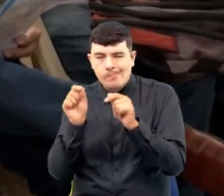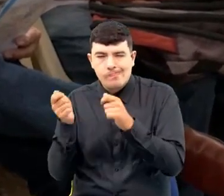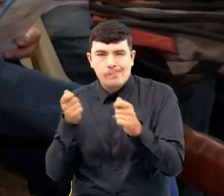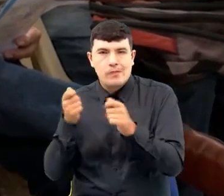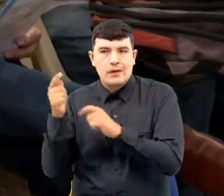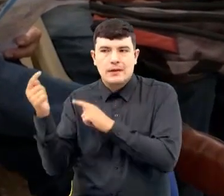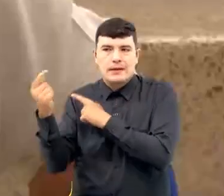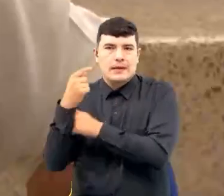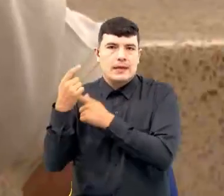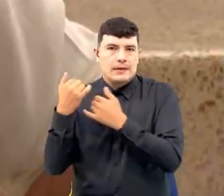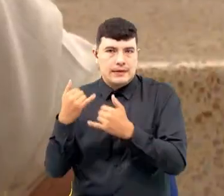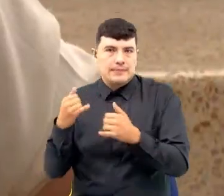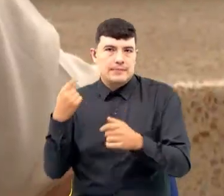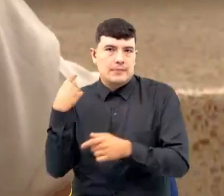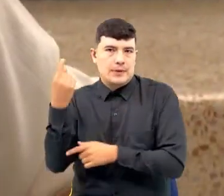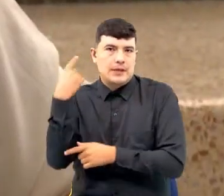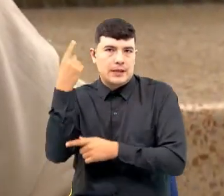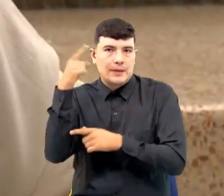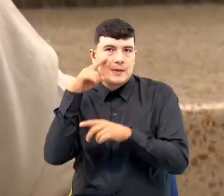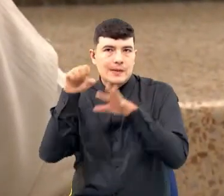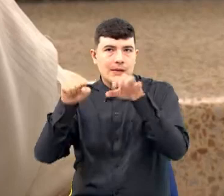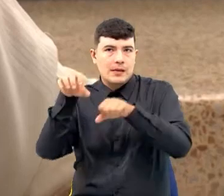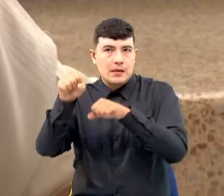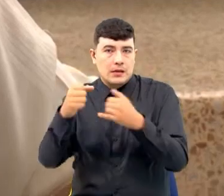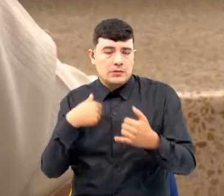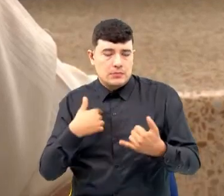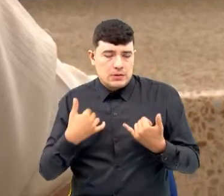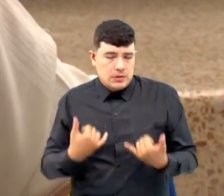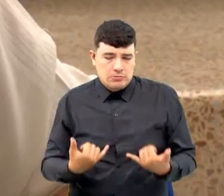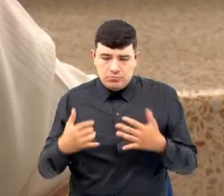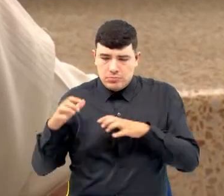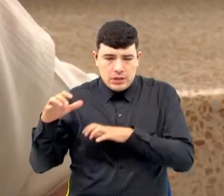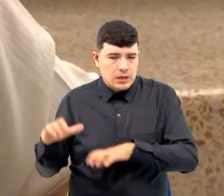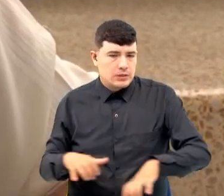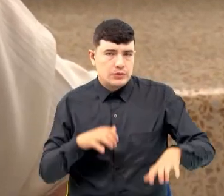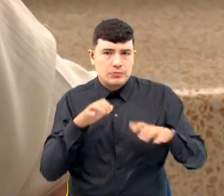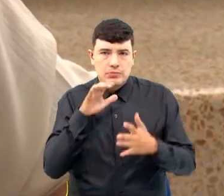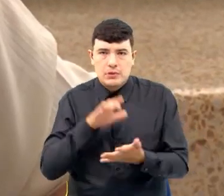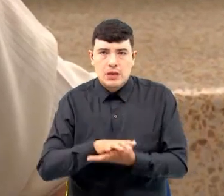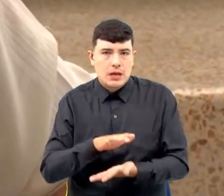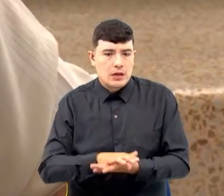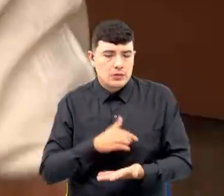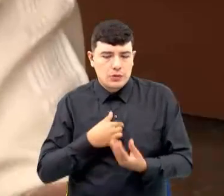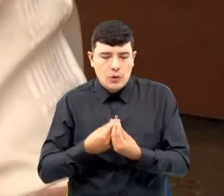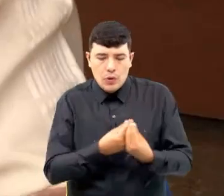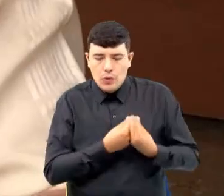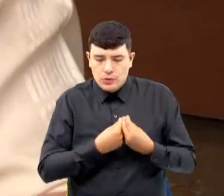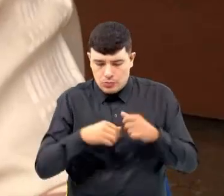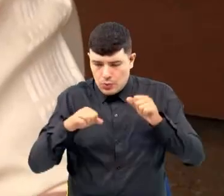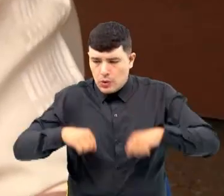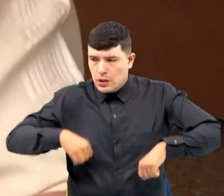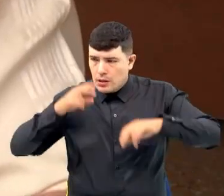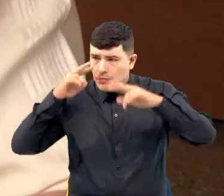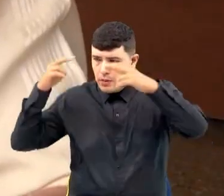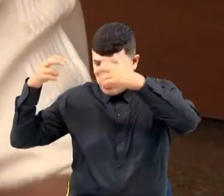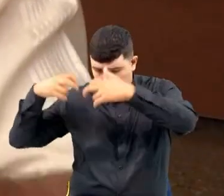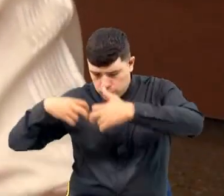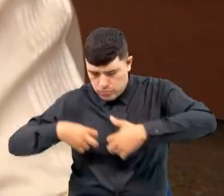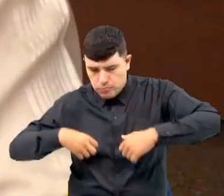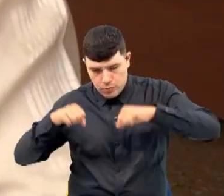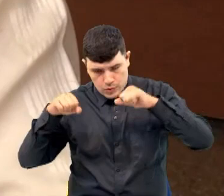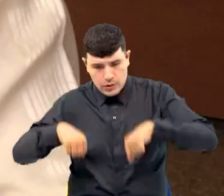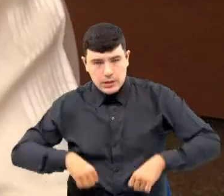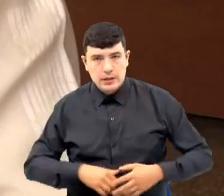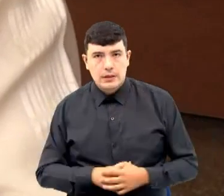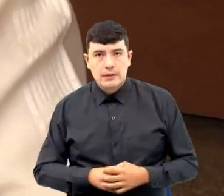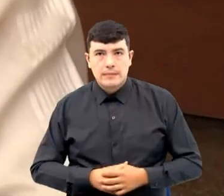sus actuaciones como concejal y puede ser investigado. Que me duele lo que al pueblo florideño le está